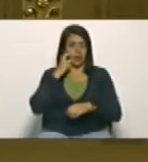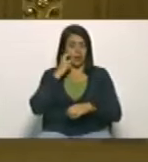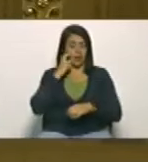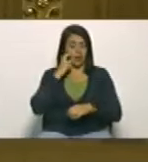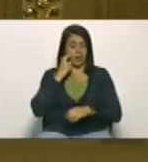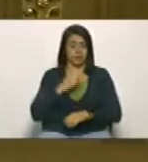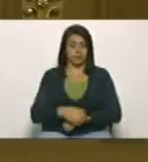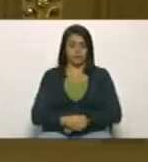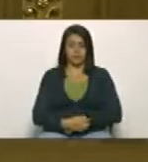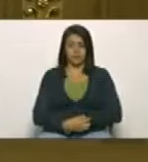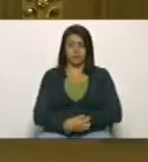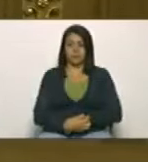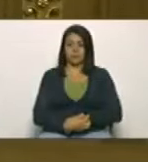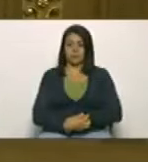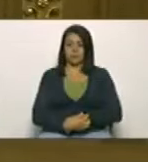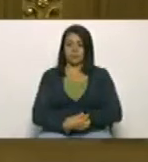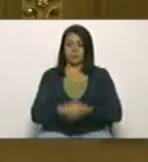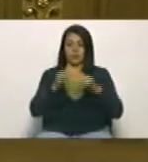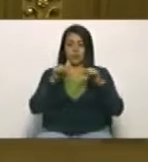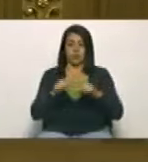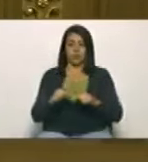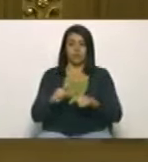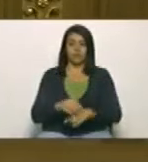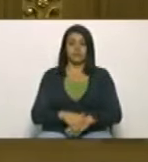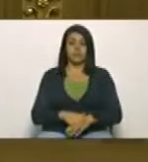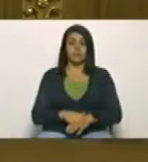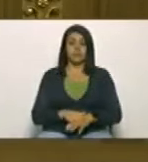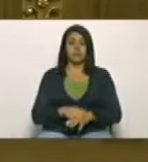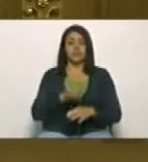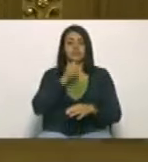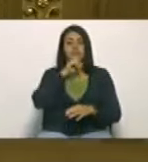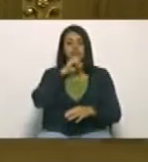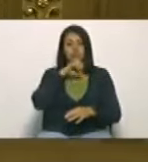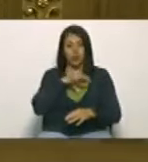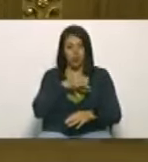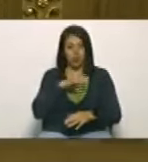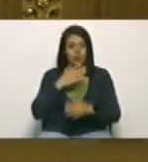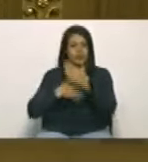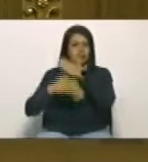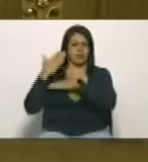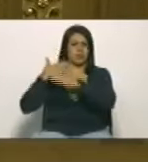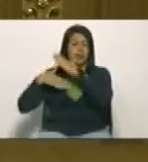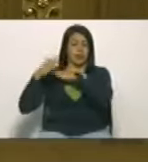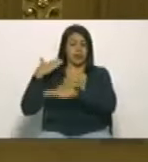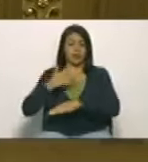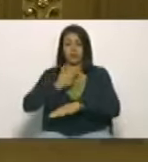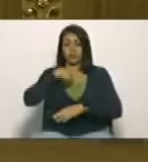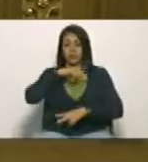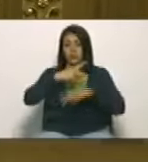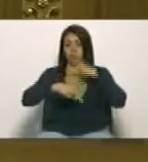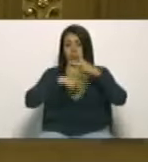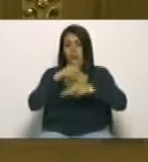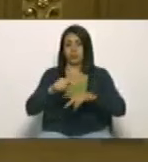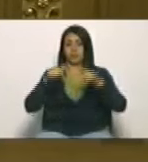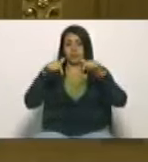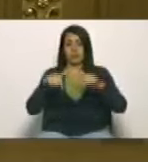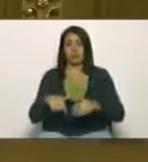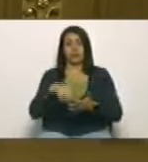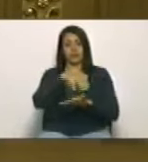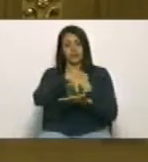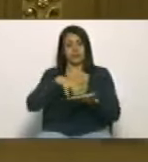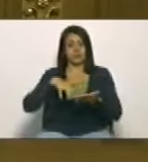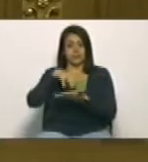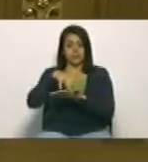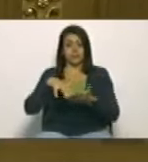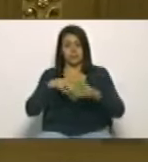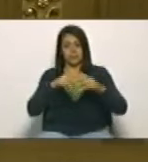cacaoteros. Hoy recogemos el clamor histórico de nuestros antepasados, de nuestros productores que hoy labran la tierra,